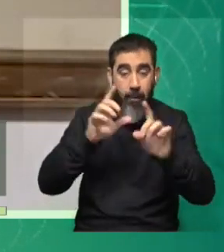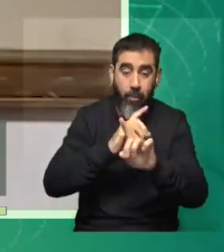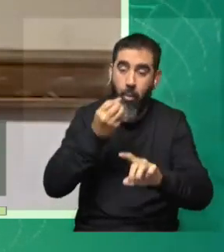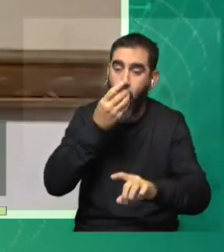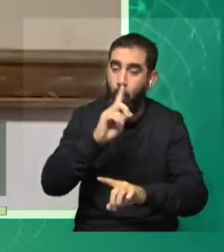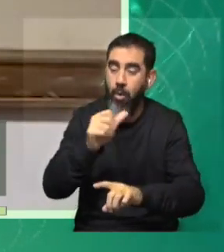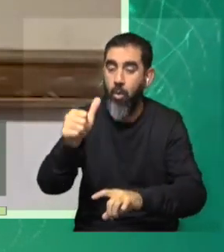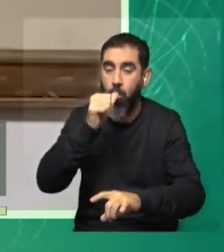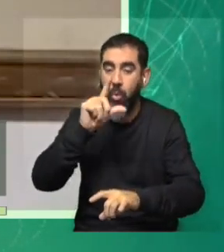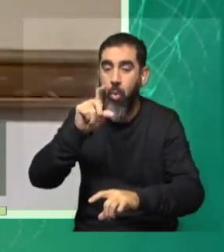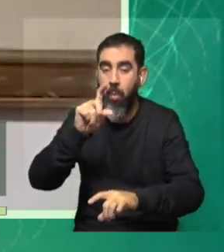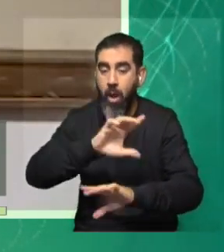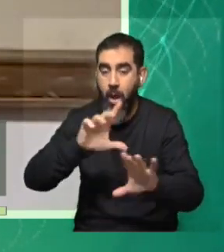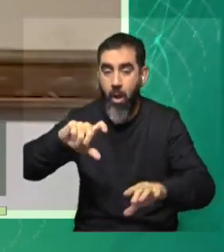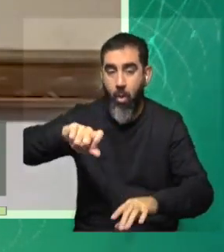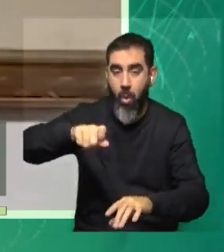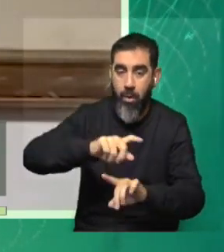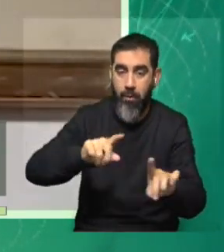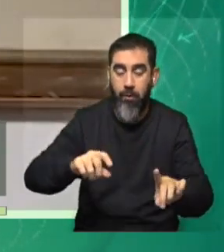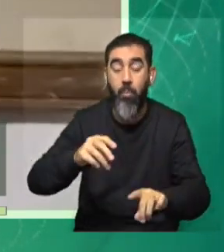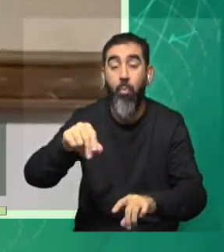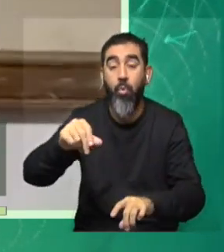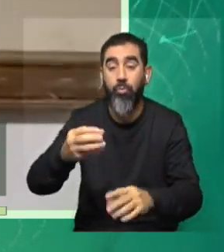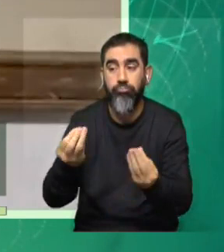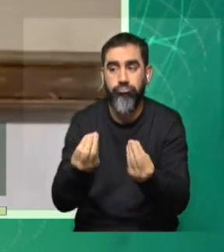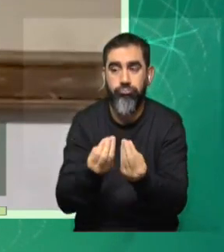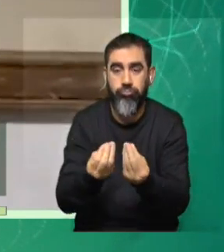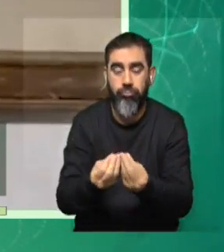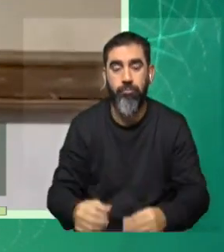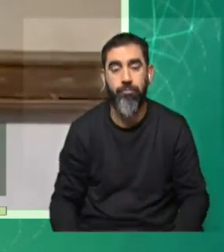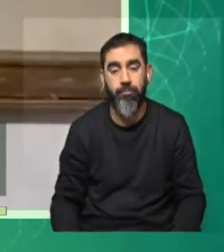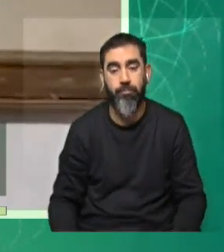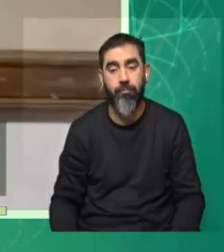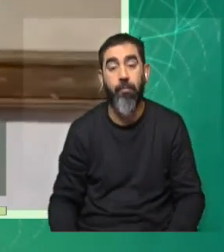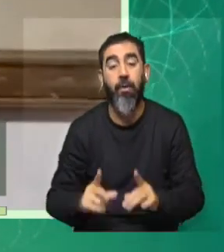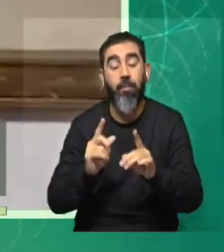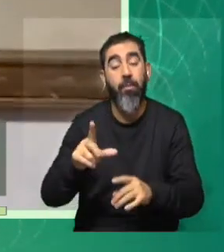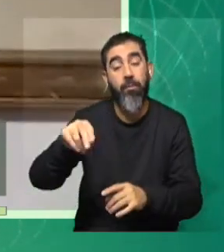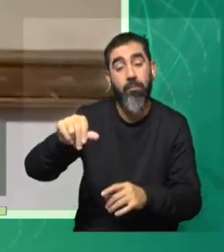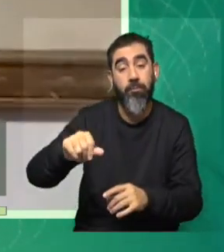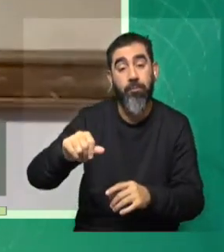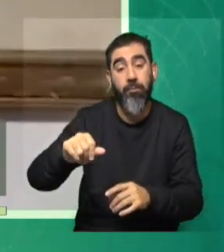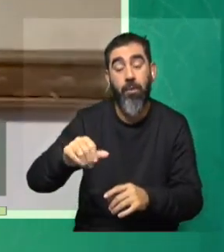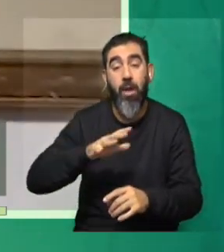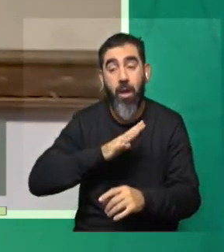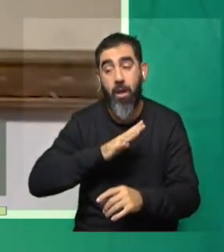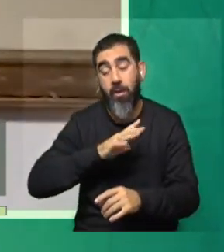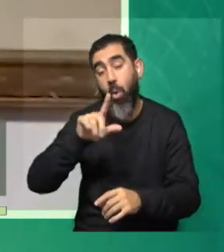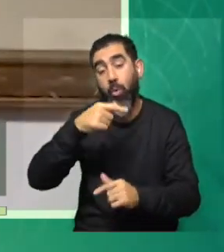adecuado la ingesta de altos niveles de sodio Porque además hay ingesta de sodio basal